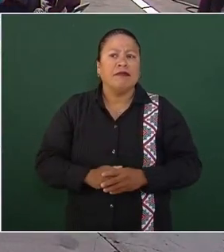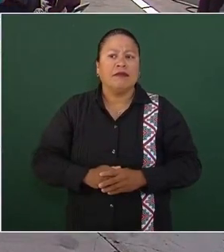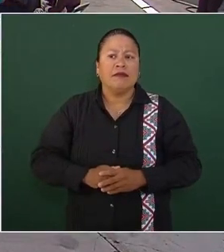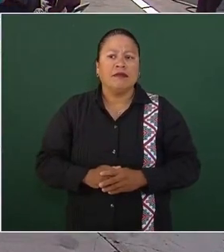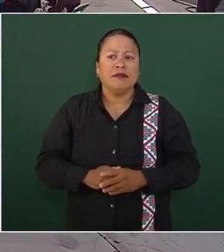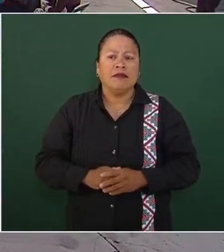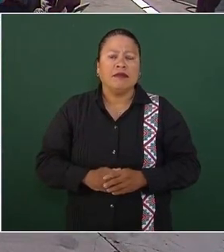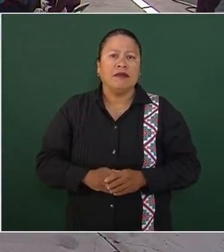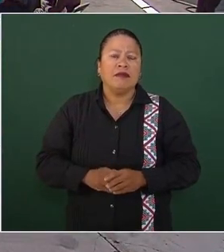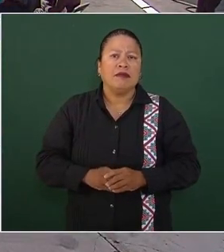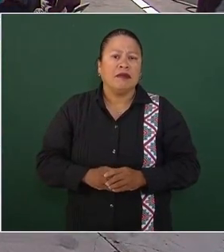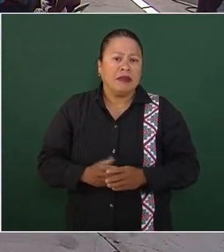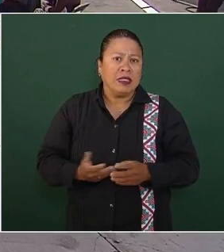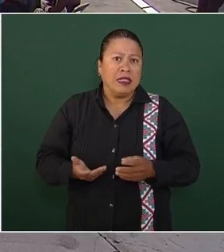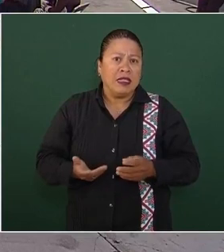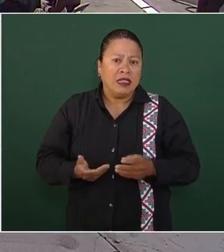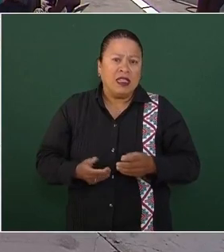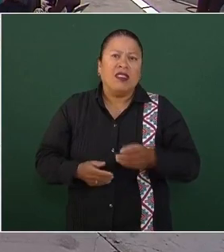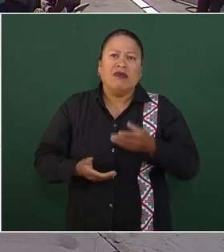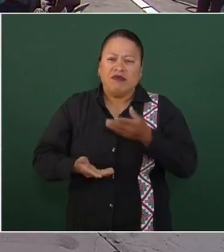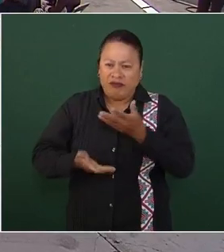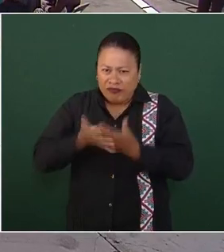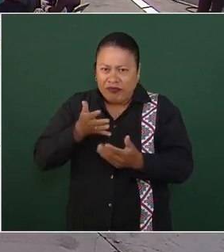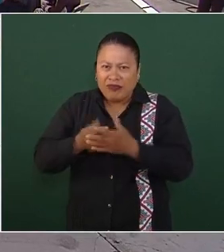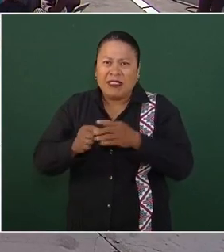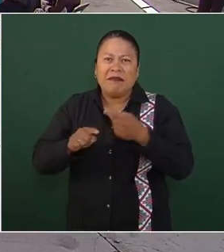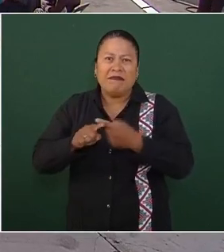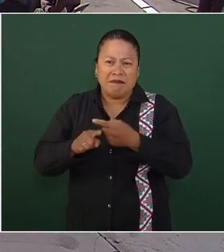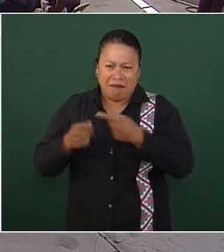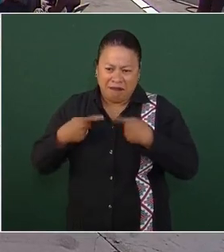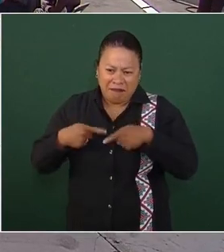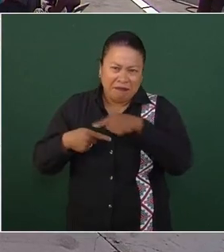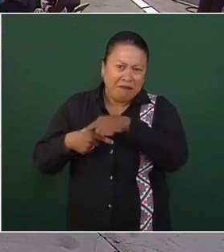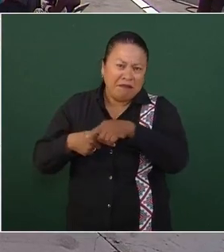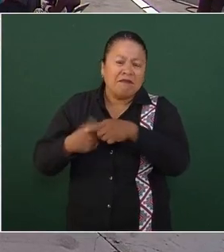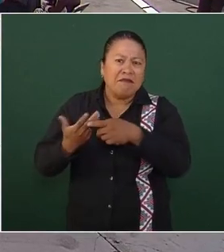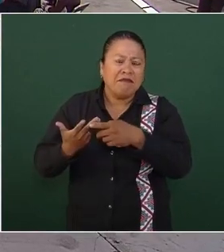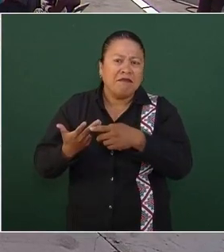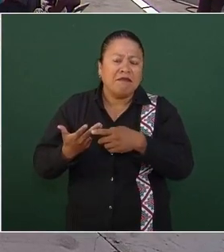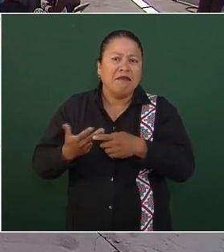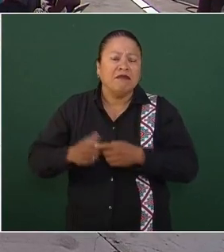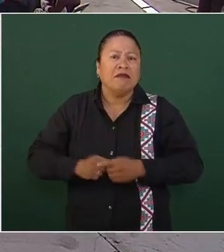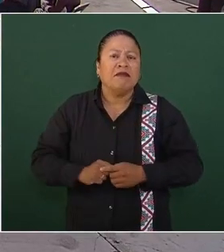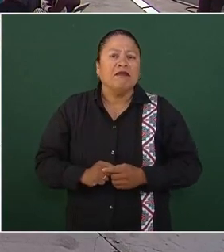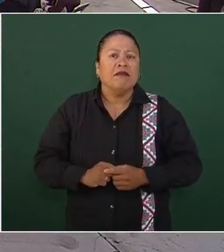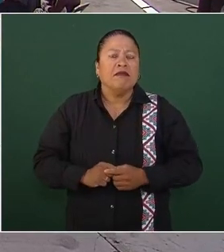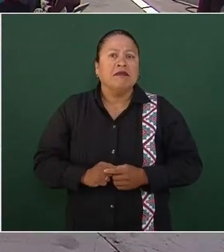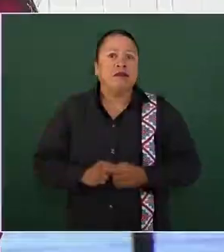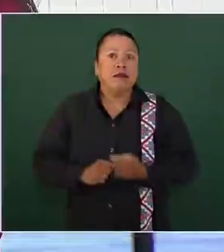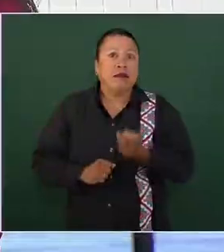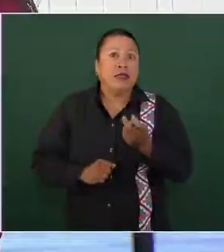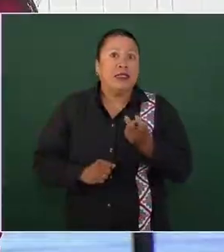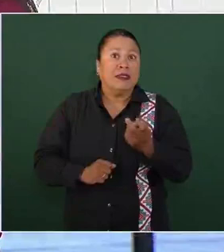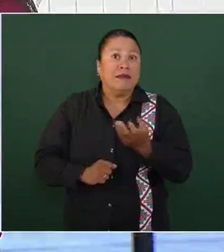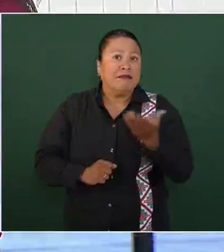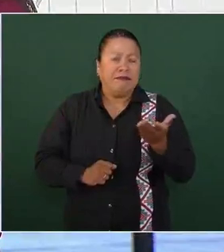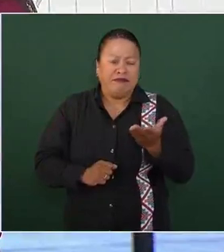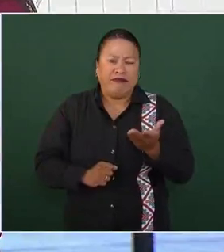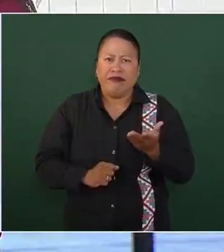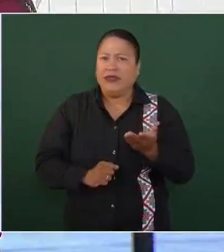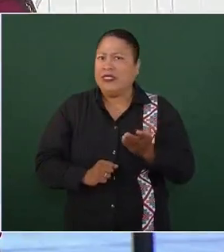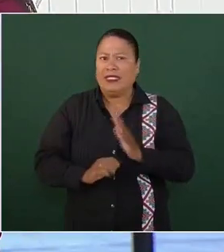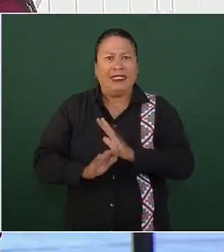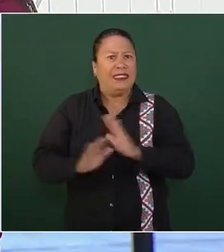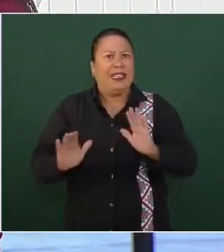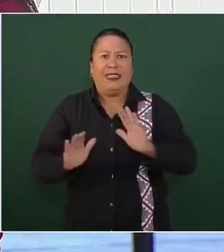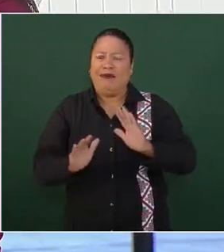los desechos de los delincuentes de algún modo esto debe determinar señor